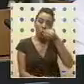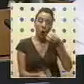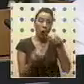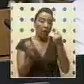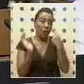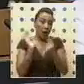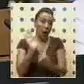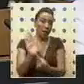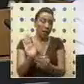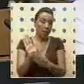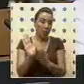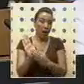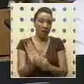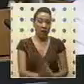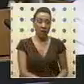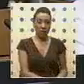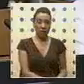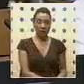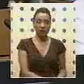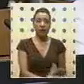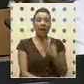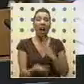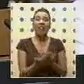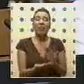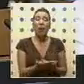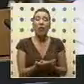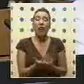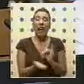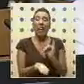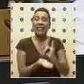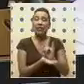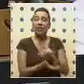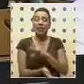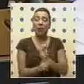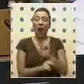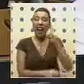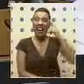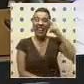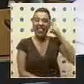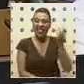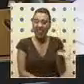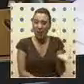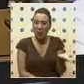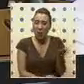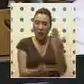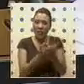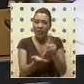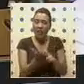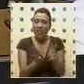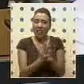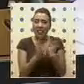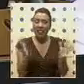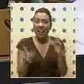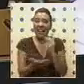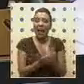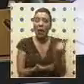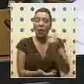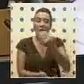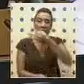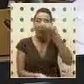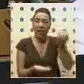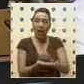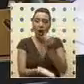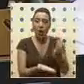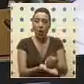es una buena pista. ¿Hasta cuándo la institucionalidad chilena seguirá siendo el ridículo frente a una verdad tan grande como que hoy día hay universidades que